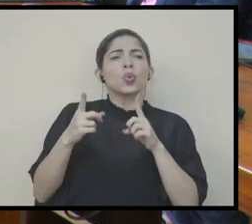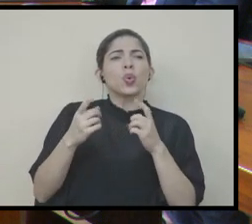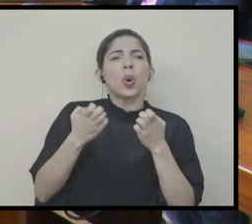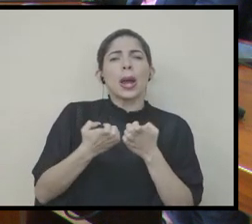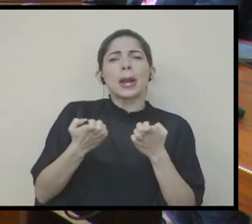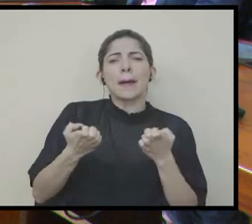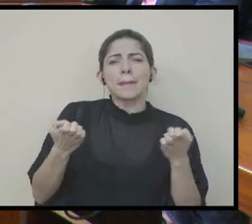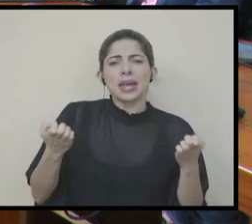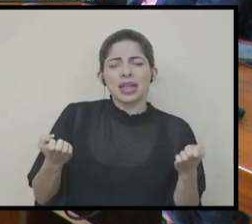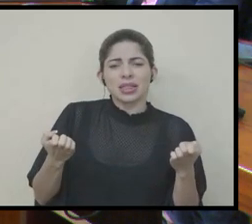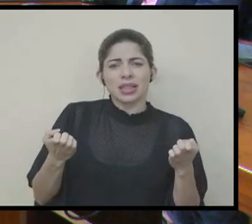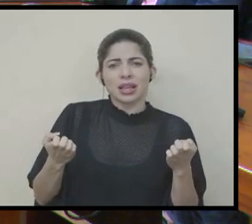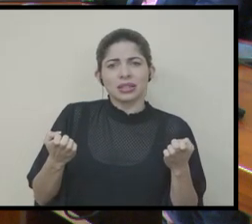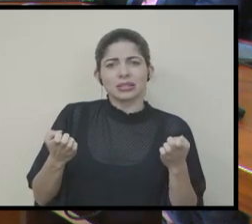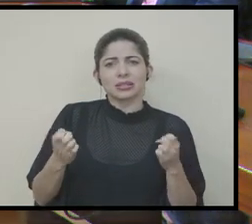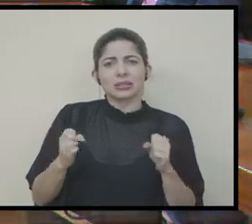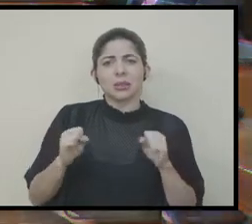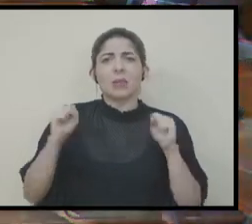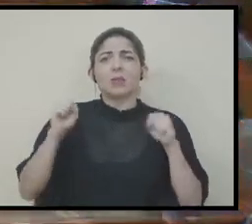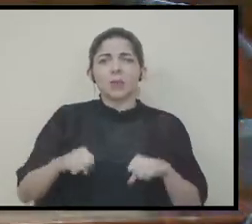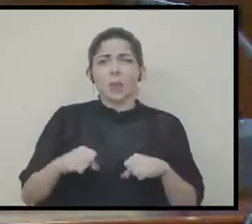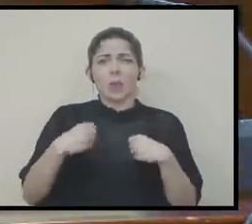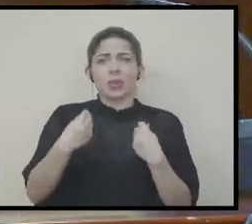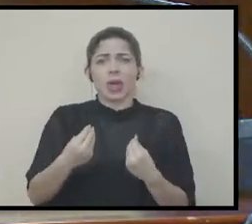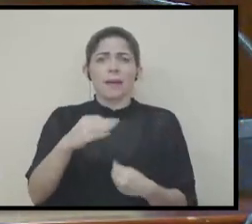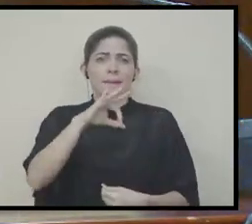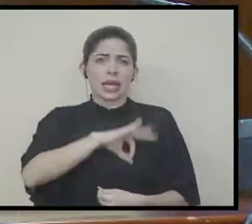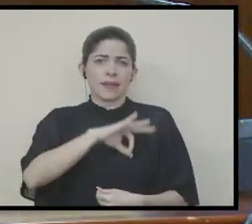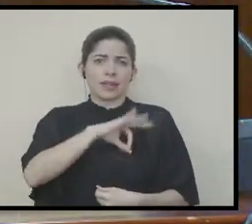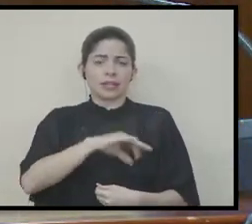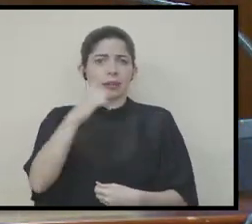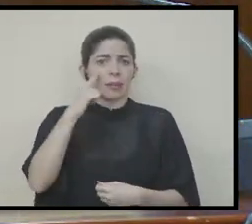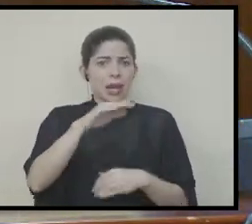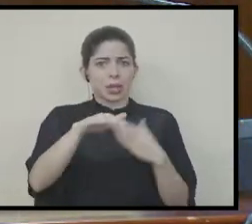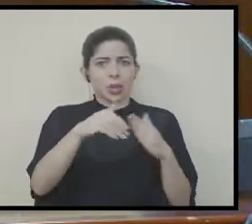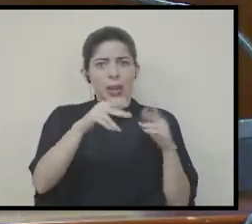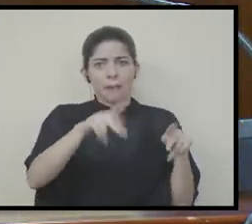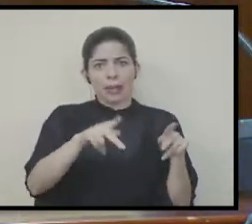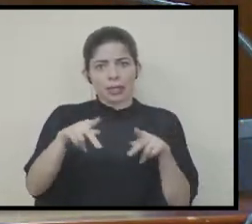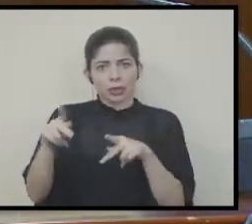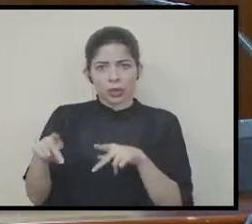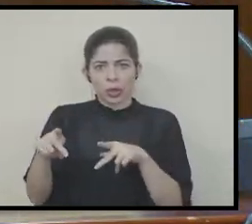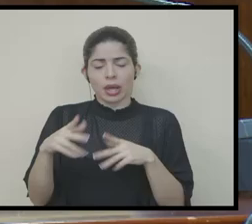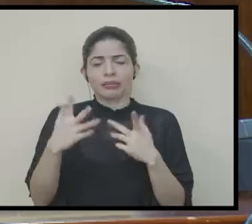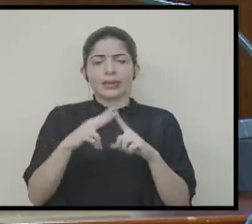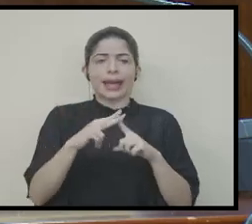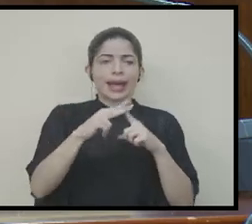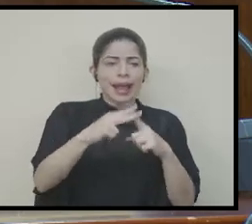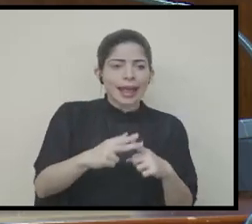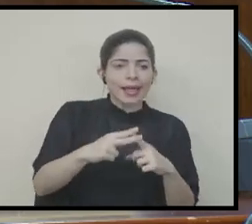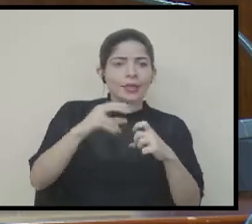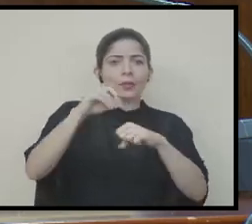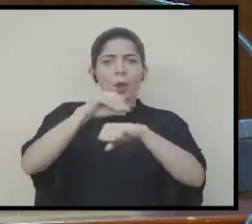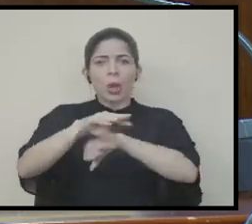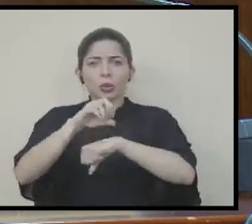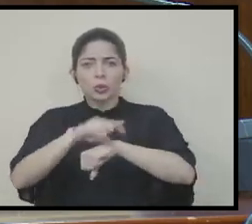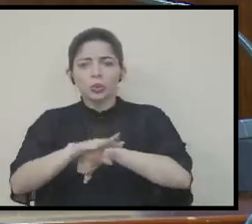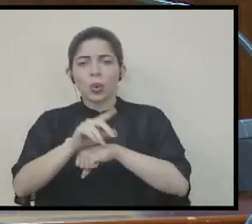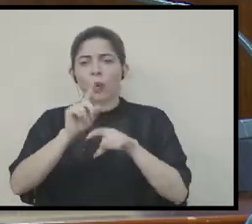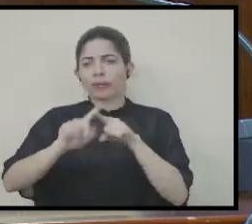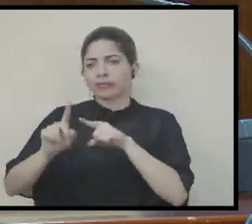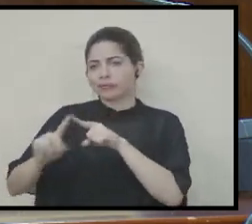herramientas en los cuales puedan beneficiarse las personas, ya sea materia de crédito, asesoramiento u